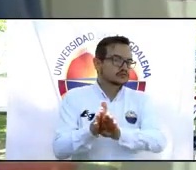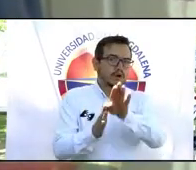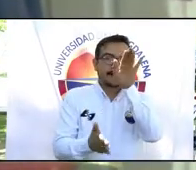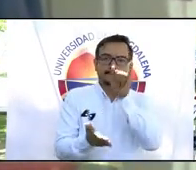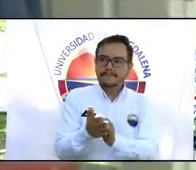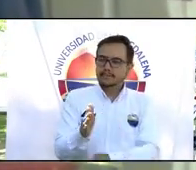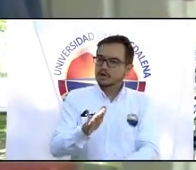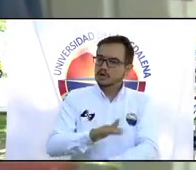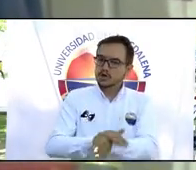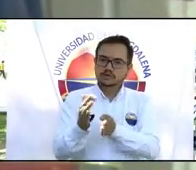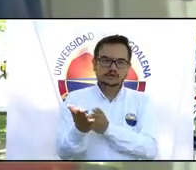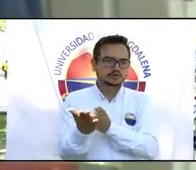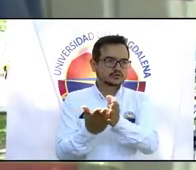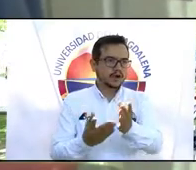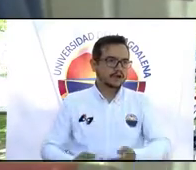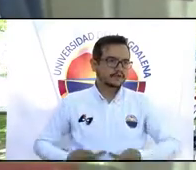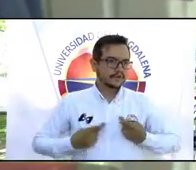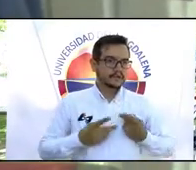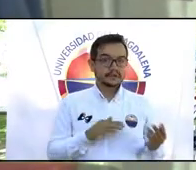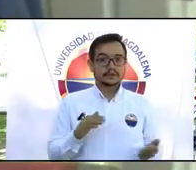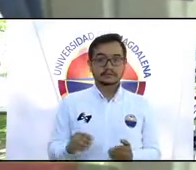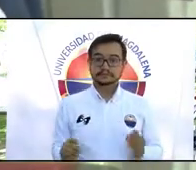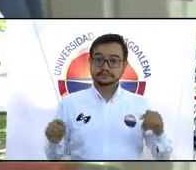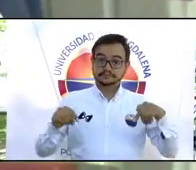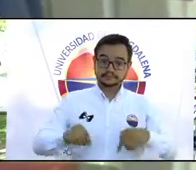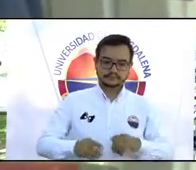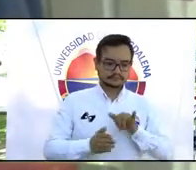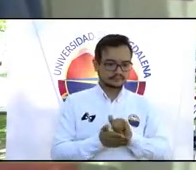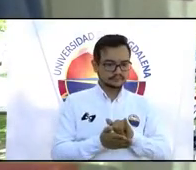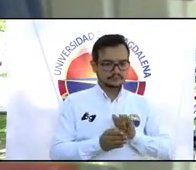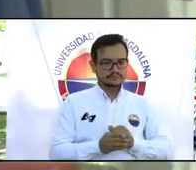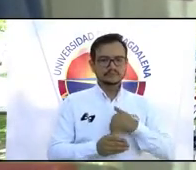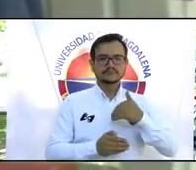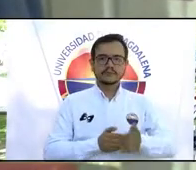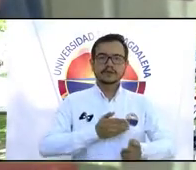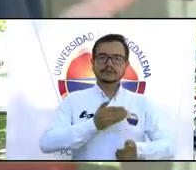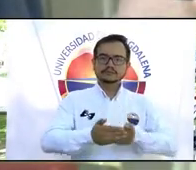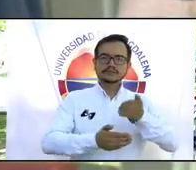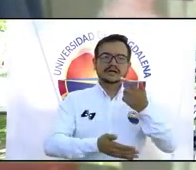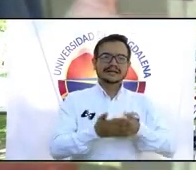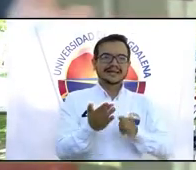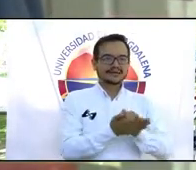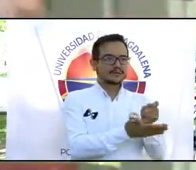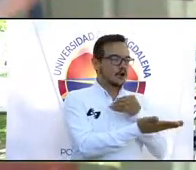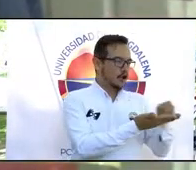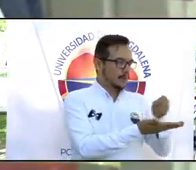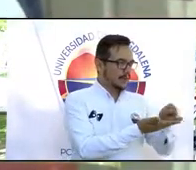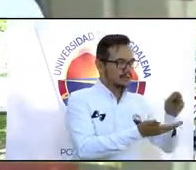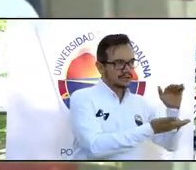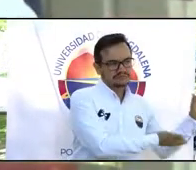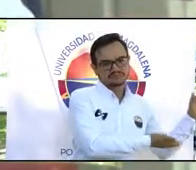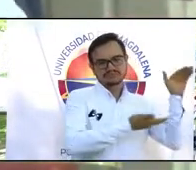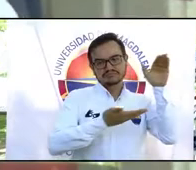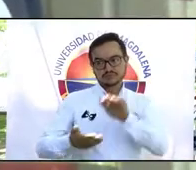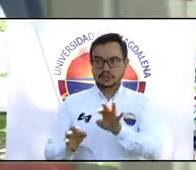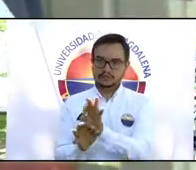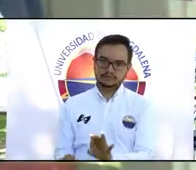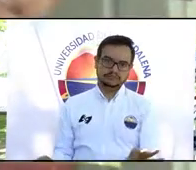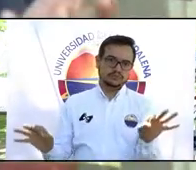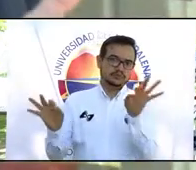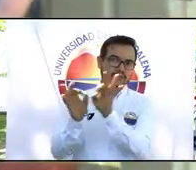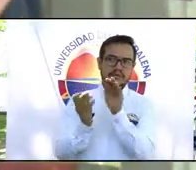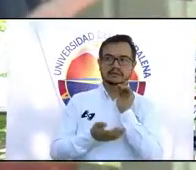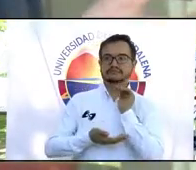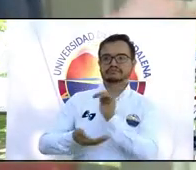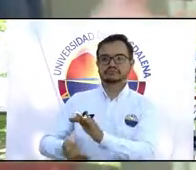formación. Este es un paso adicional en materia de inversión, de cosas que era imposible que no tuviésemos, ciertos